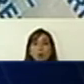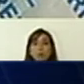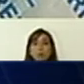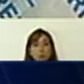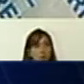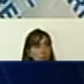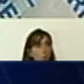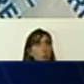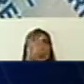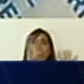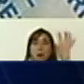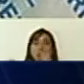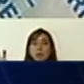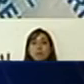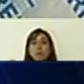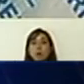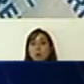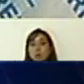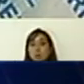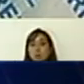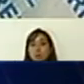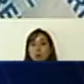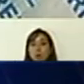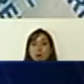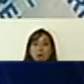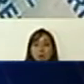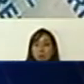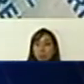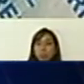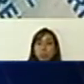desacata las decisiones judiciales.